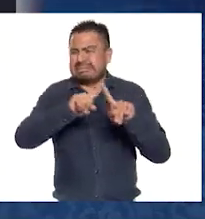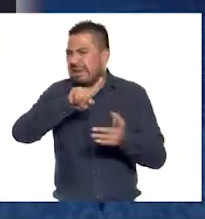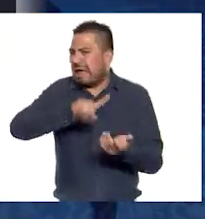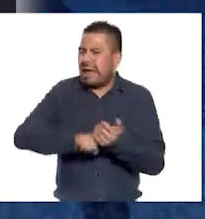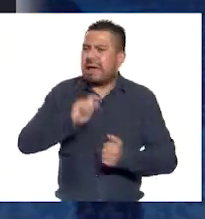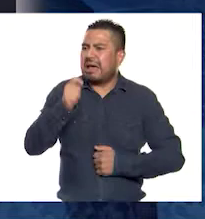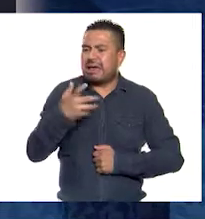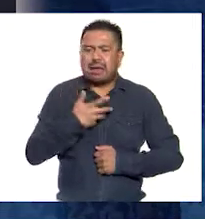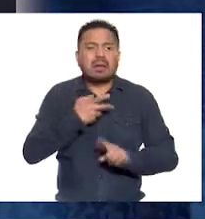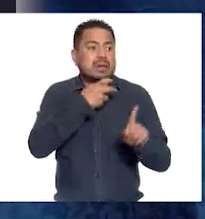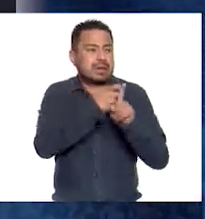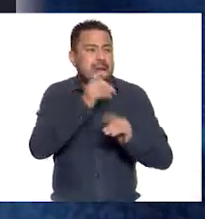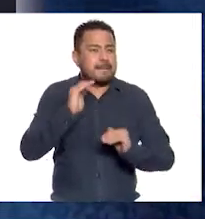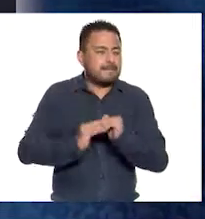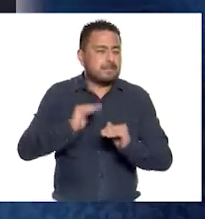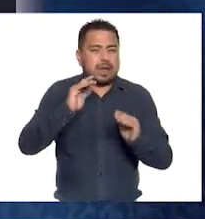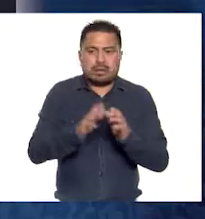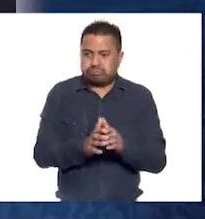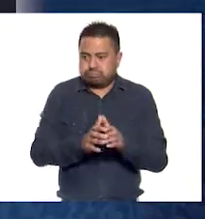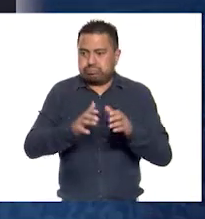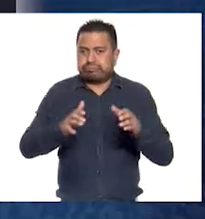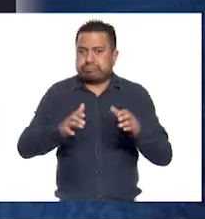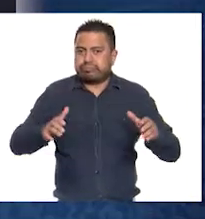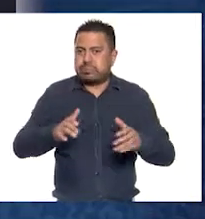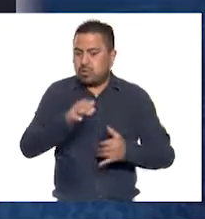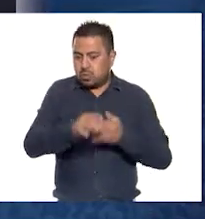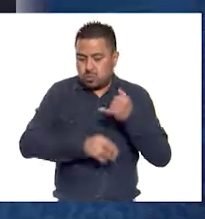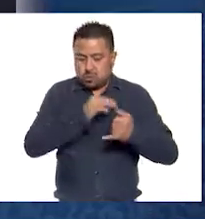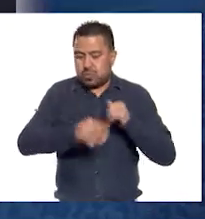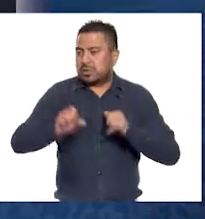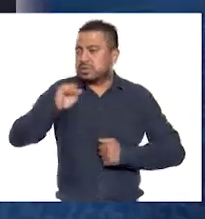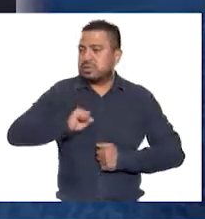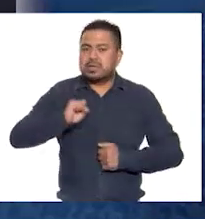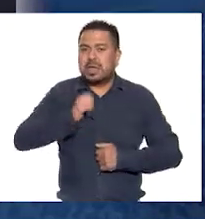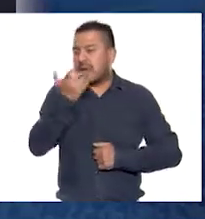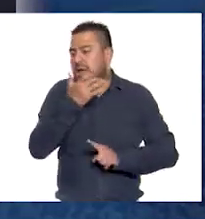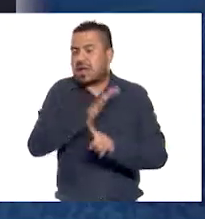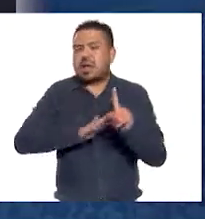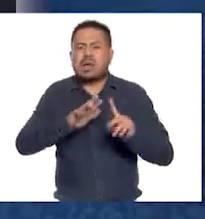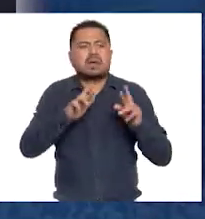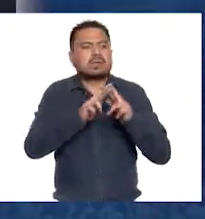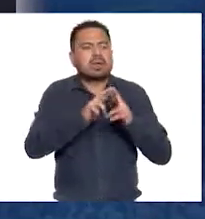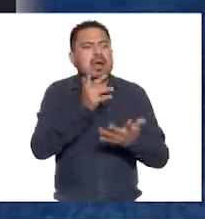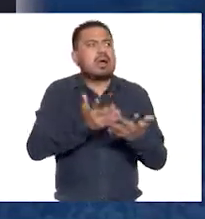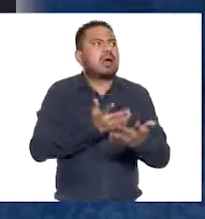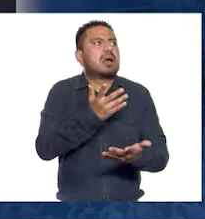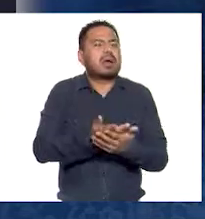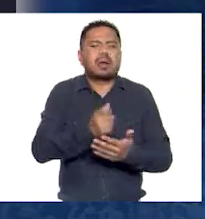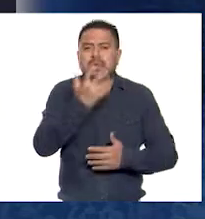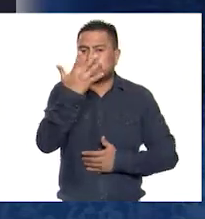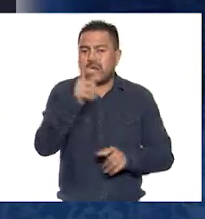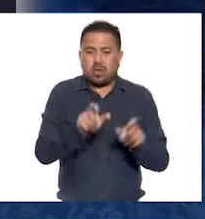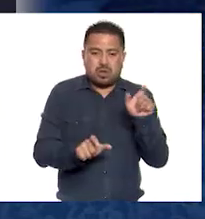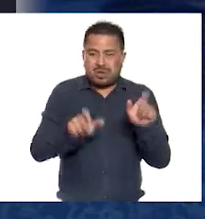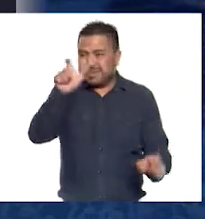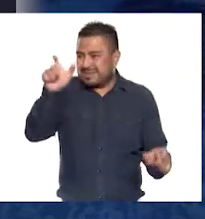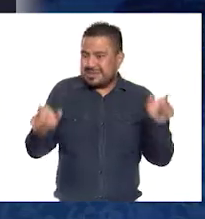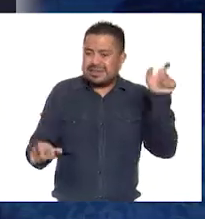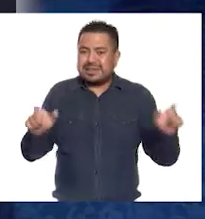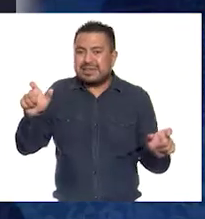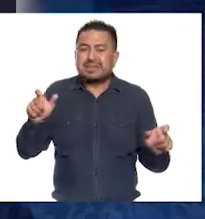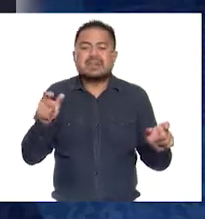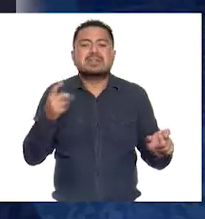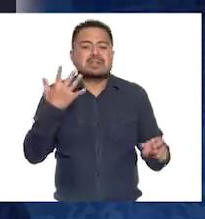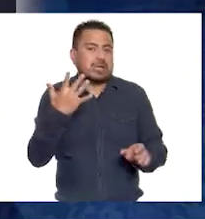es la que más ha crecido en el último siglo. Su práctica religiosa descansa en las 5 columnas o